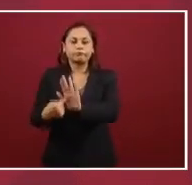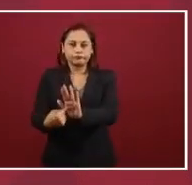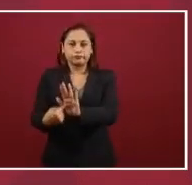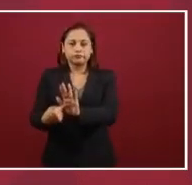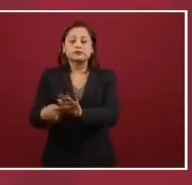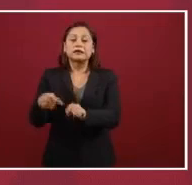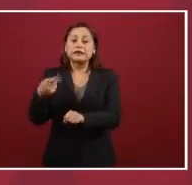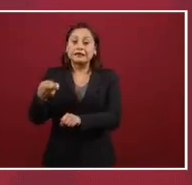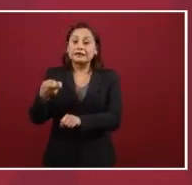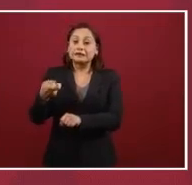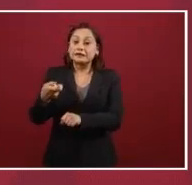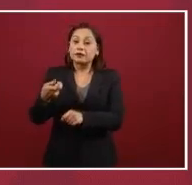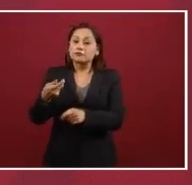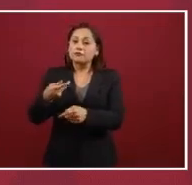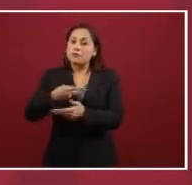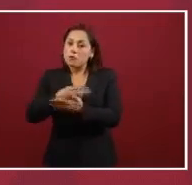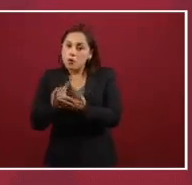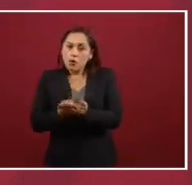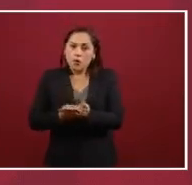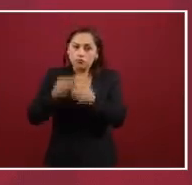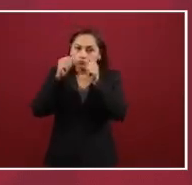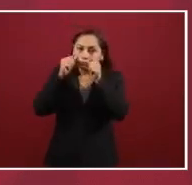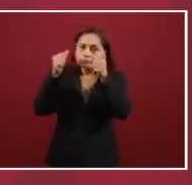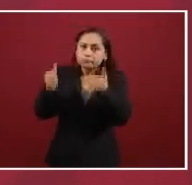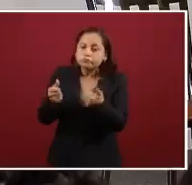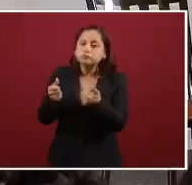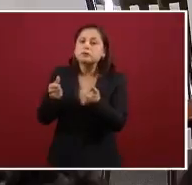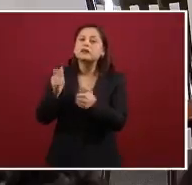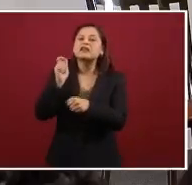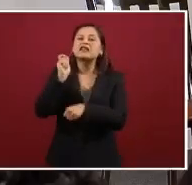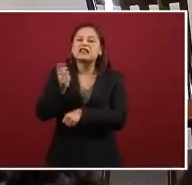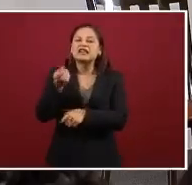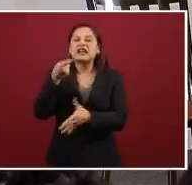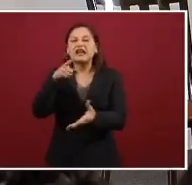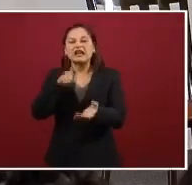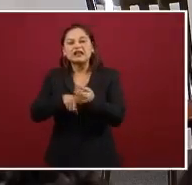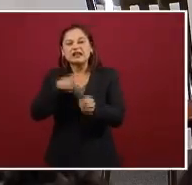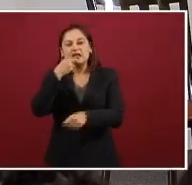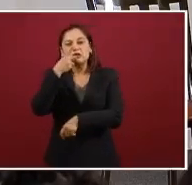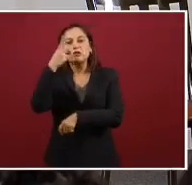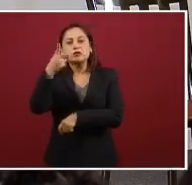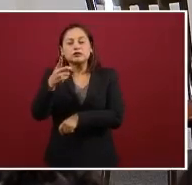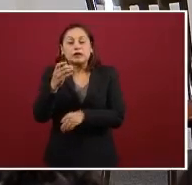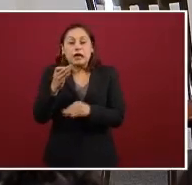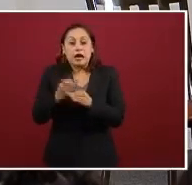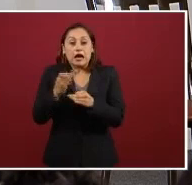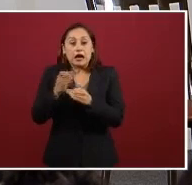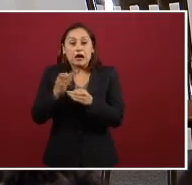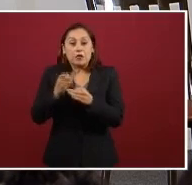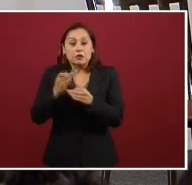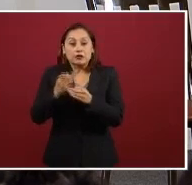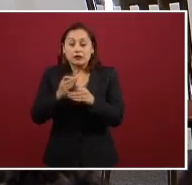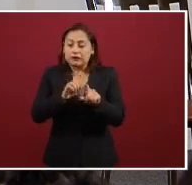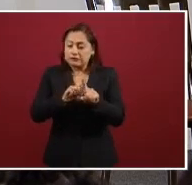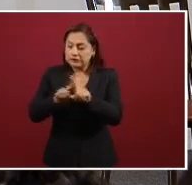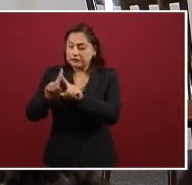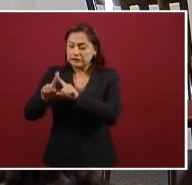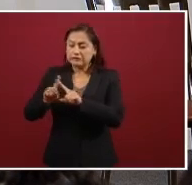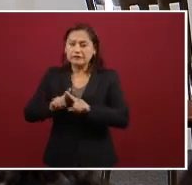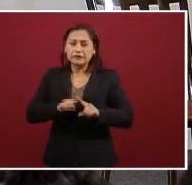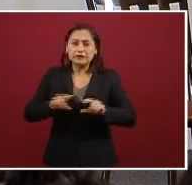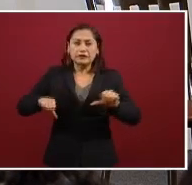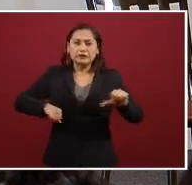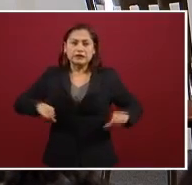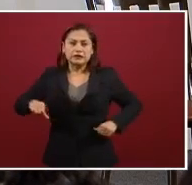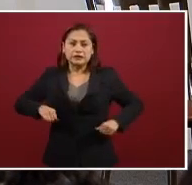estrategia quiere decir lo siguiente: se pueden y se deberían tomar acciones inmediatas por parte de los países que tienen más